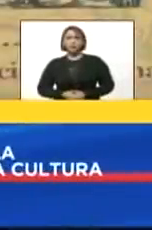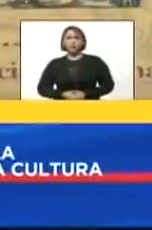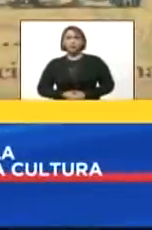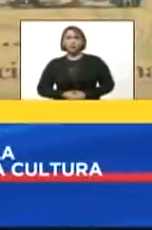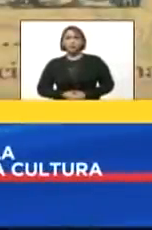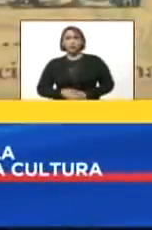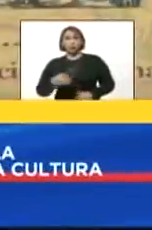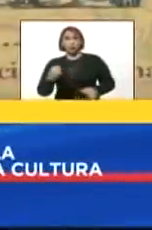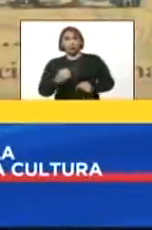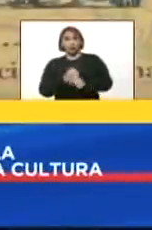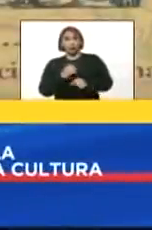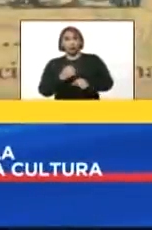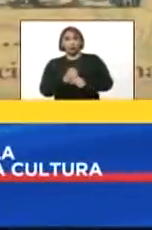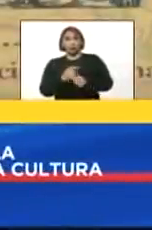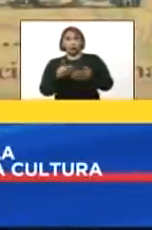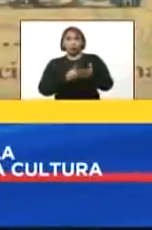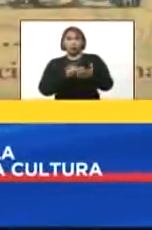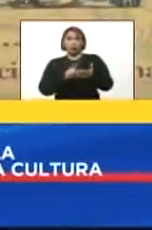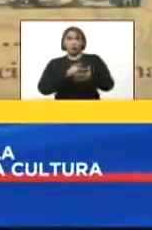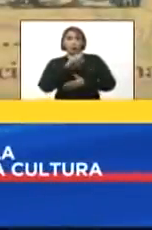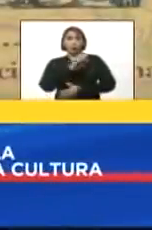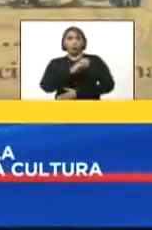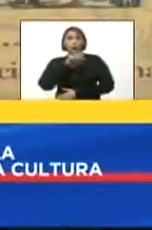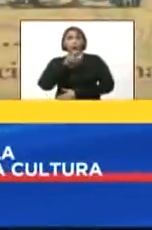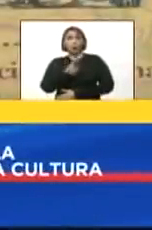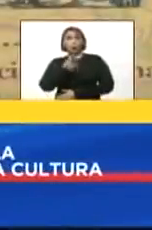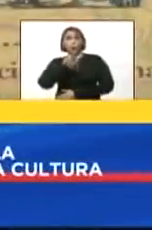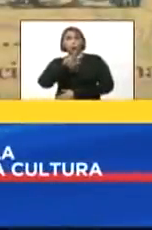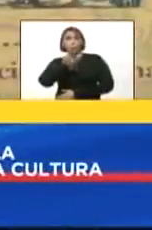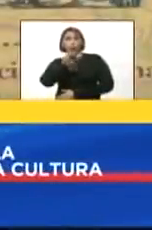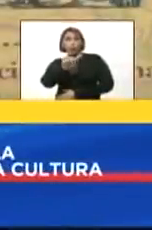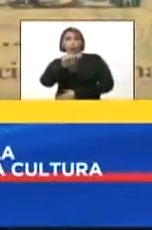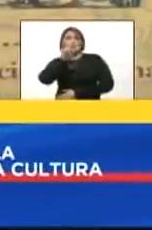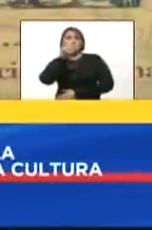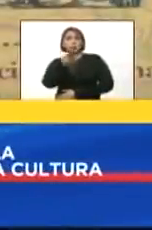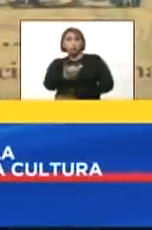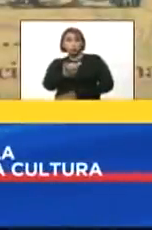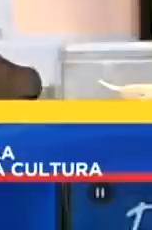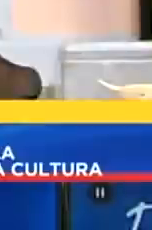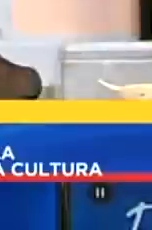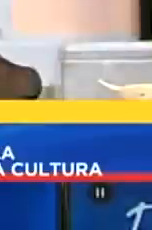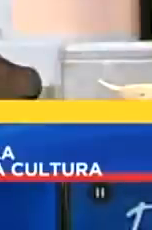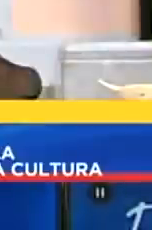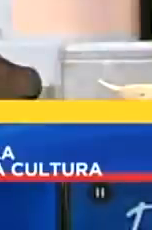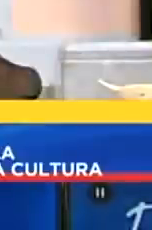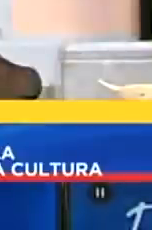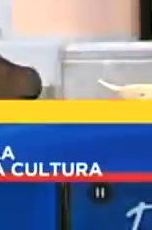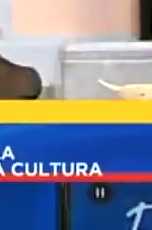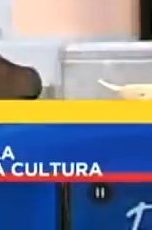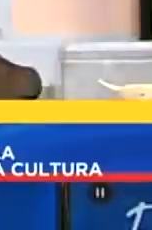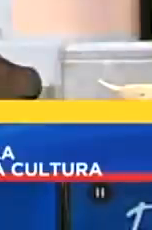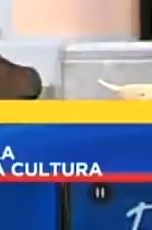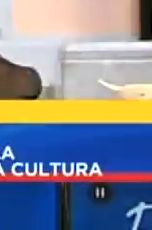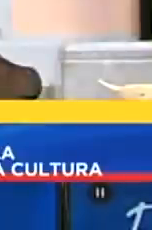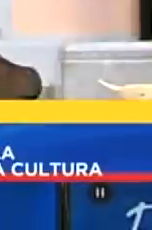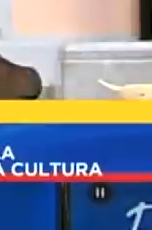en esta obra de Curayú y El Vencedor. El parto de esta india,